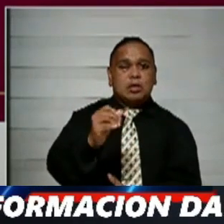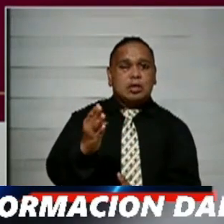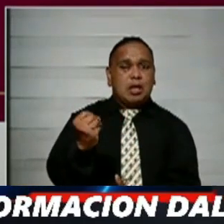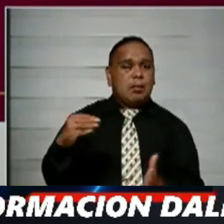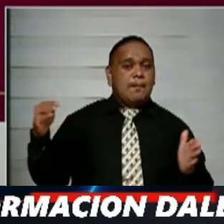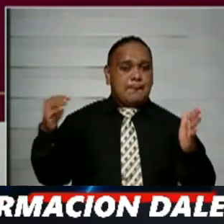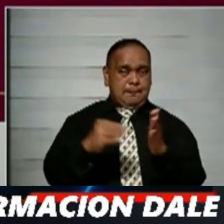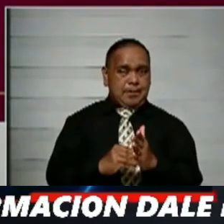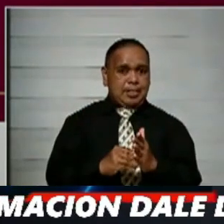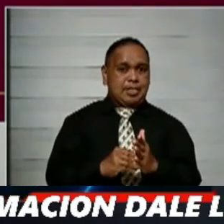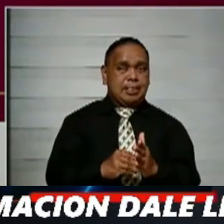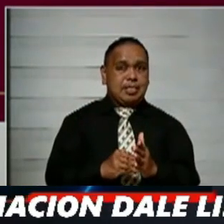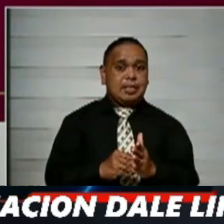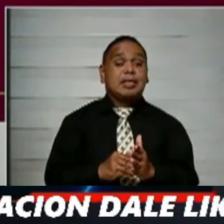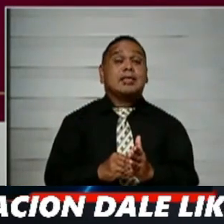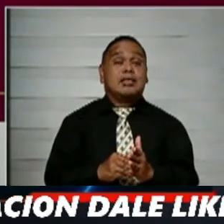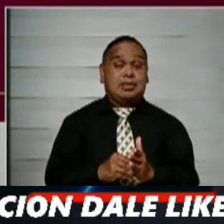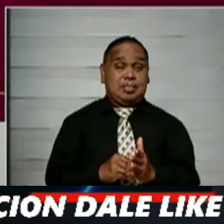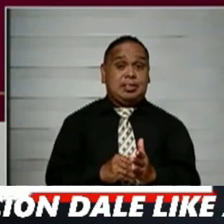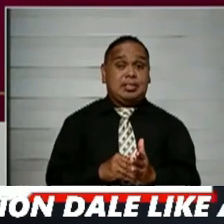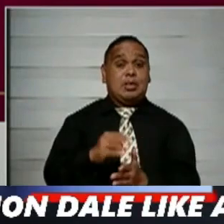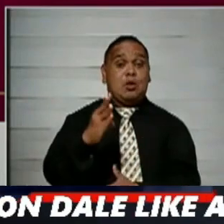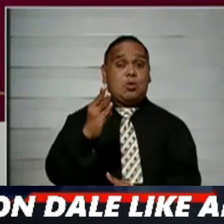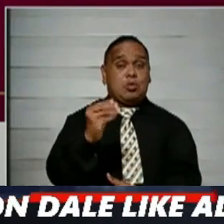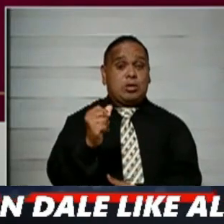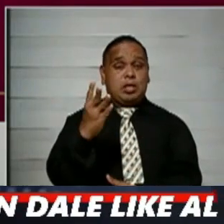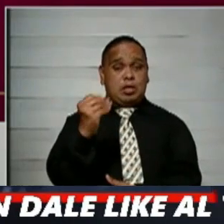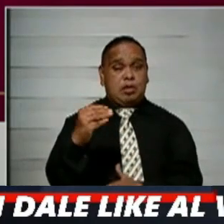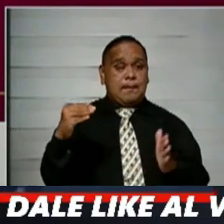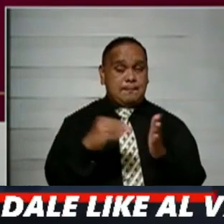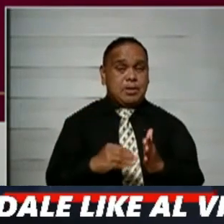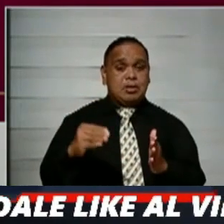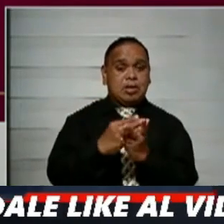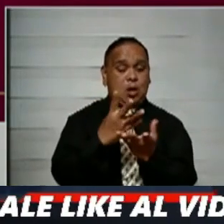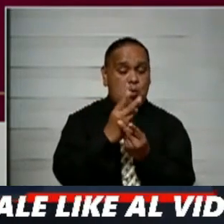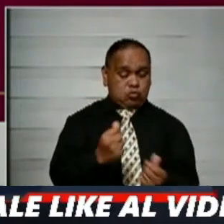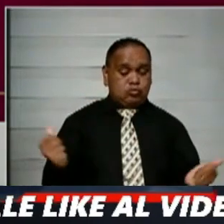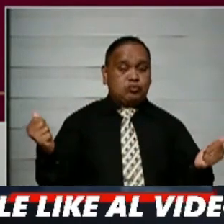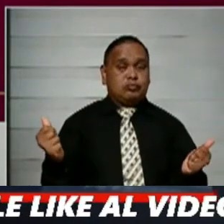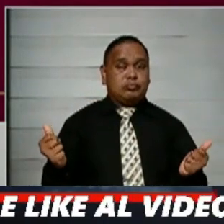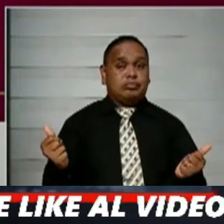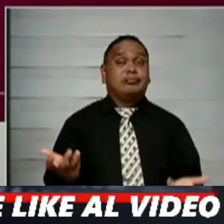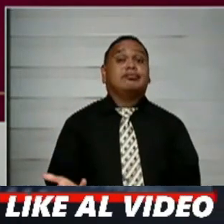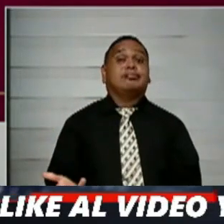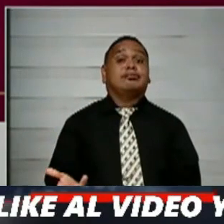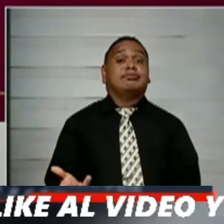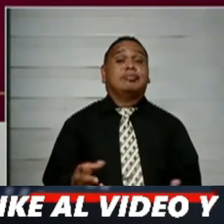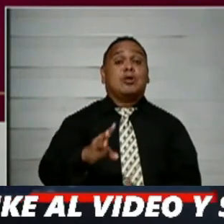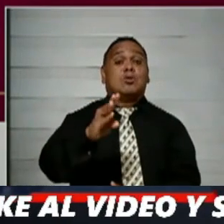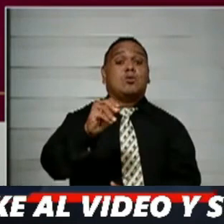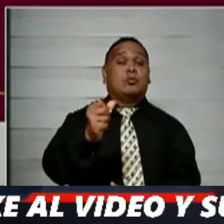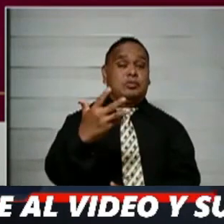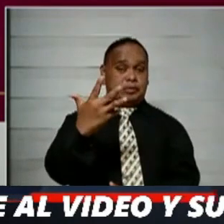89 mil pesos, ¿cuánto pagarían al fisco? No, sí, 89 millones es el total de gasto. La cosa es que tenían